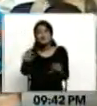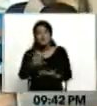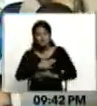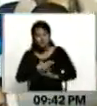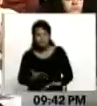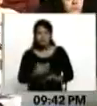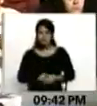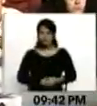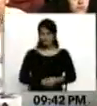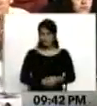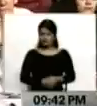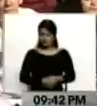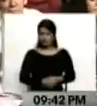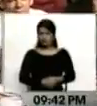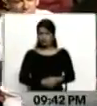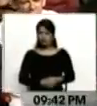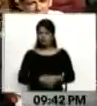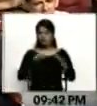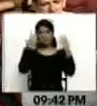un socialismo de